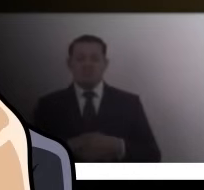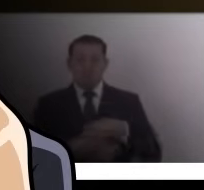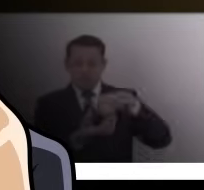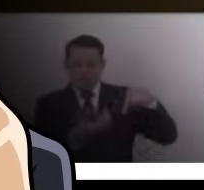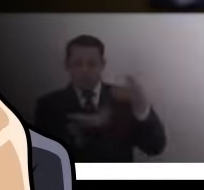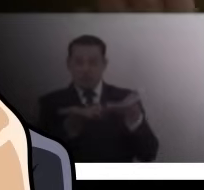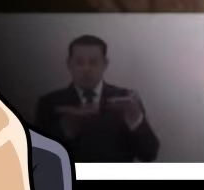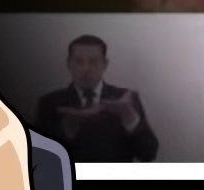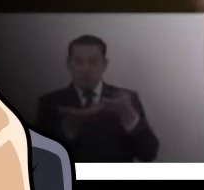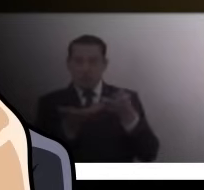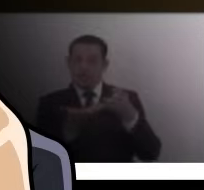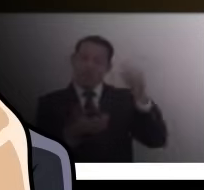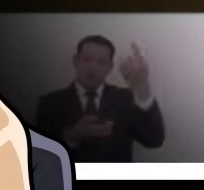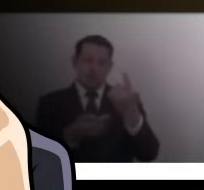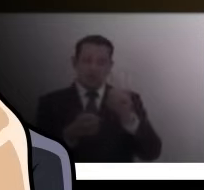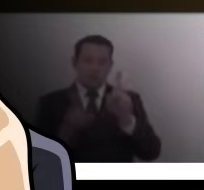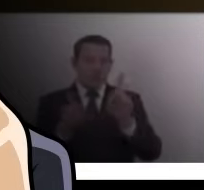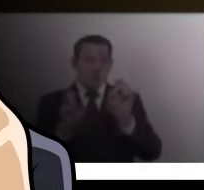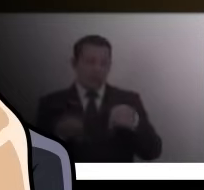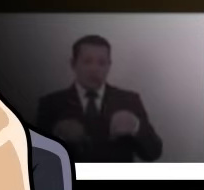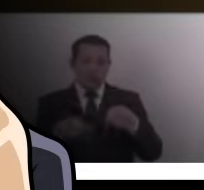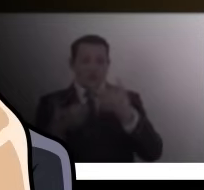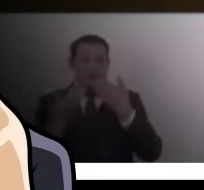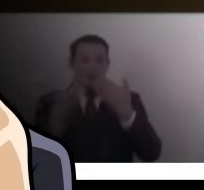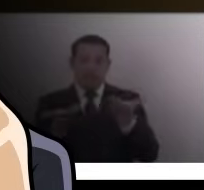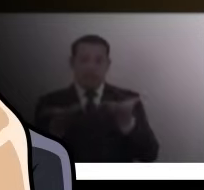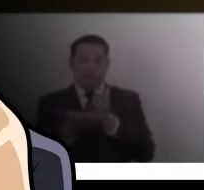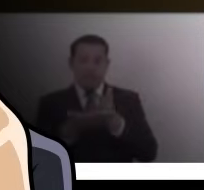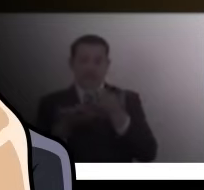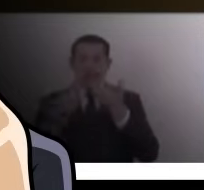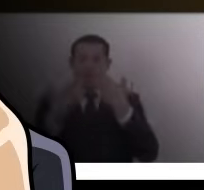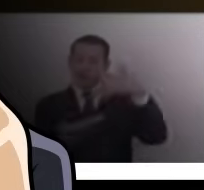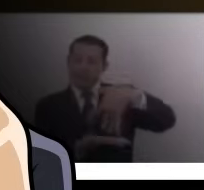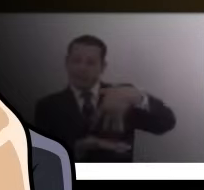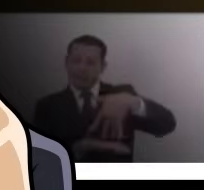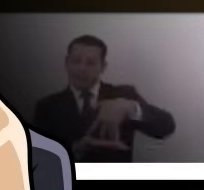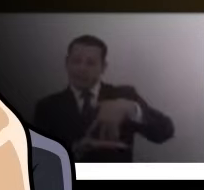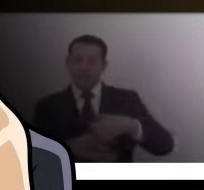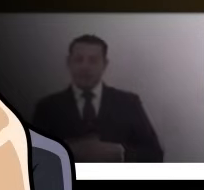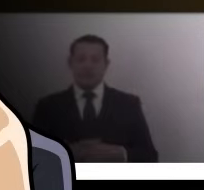Lo que ustedes hacen no lo puede hacer nadie. ¿O cómo es? Pues explíquenle al pueblo.